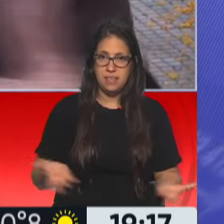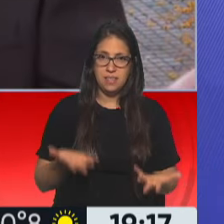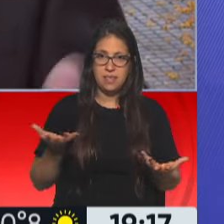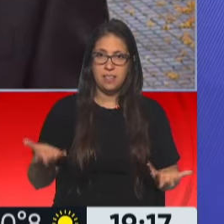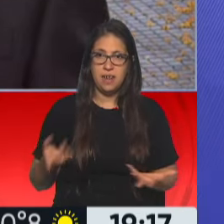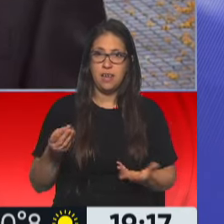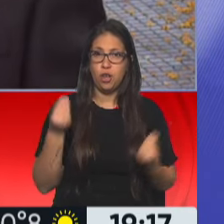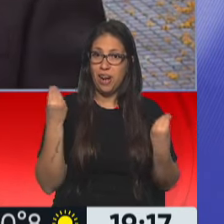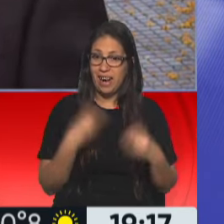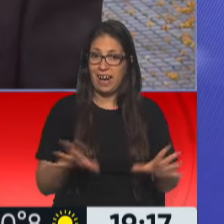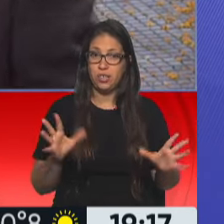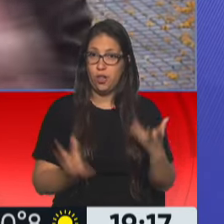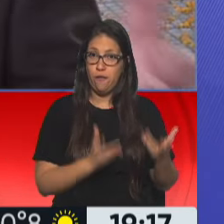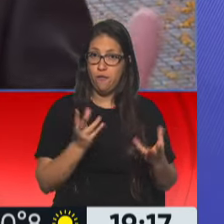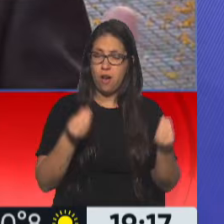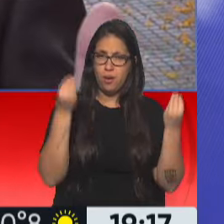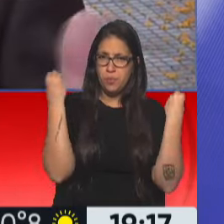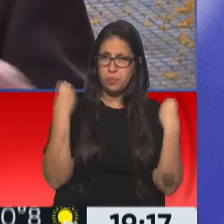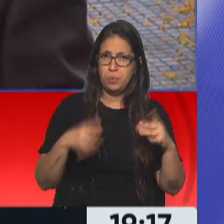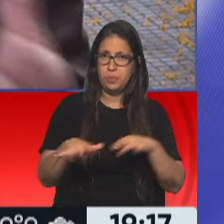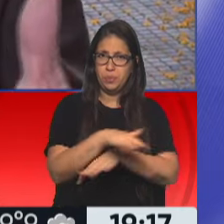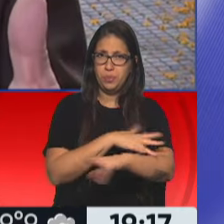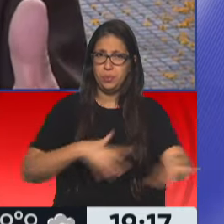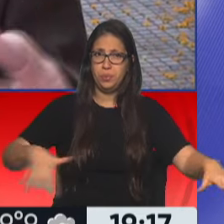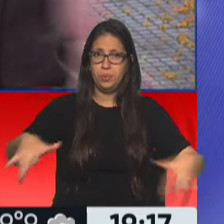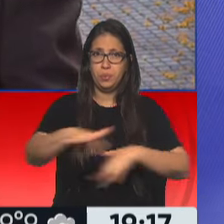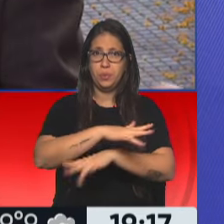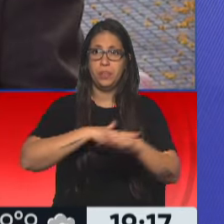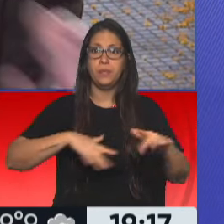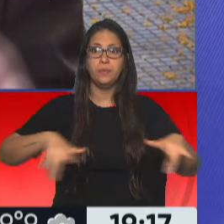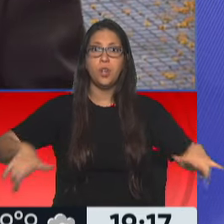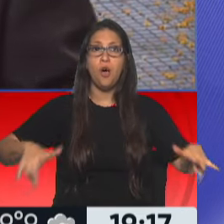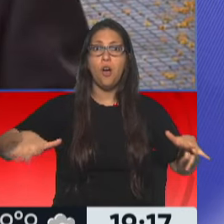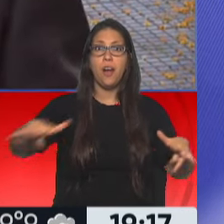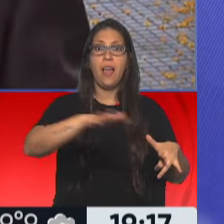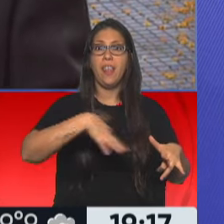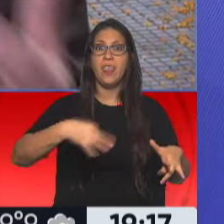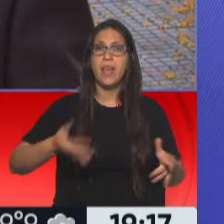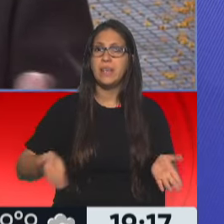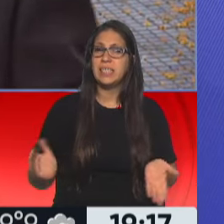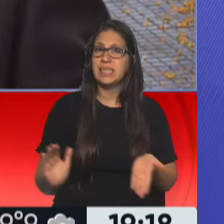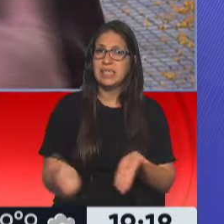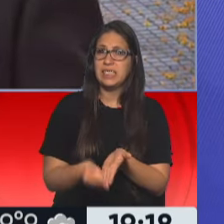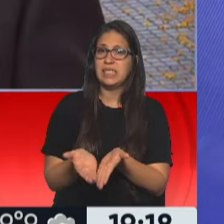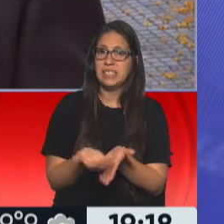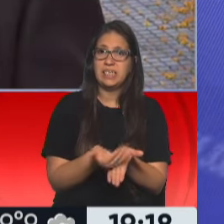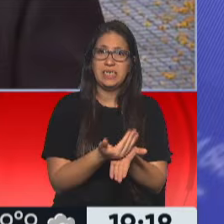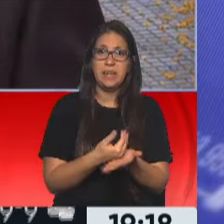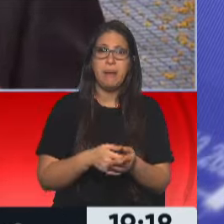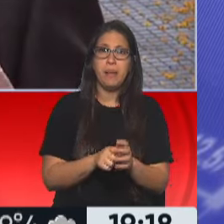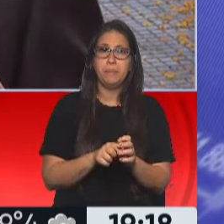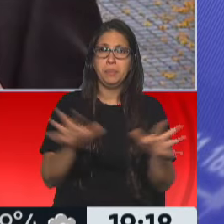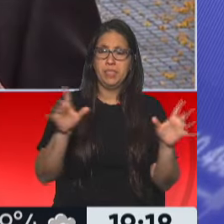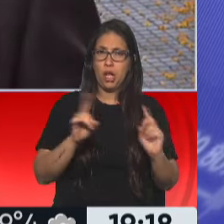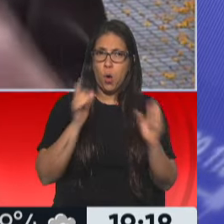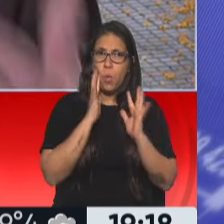todos esos restos que están en la zona de impacto de este incendio, levantarse con cuidado para no generar más dispersión